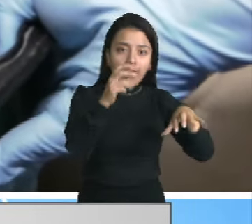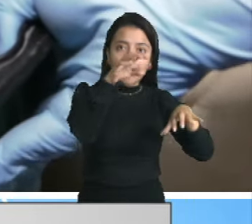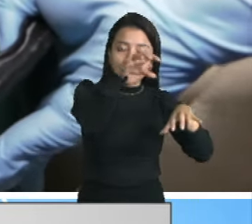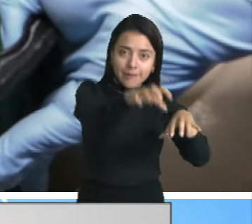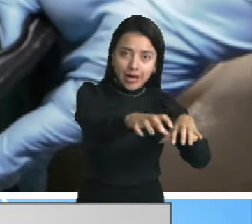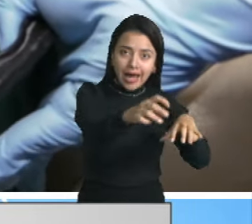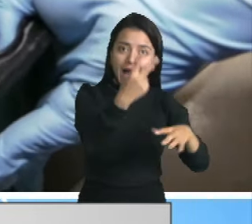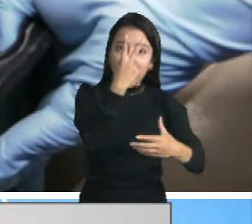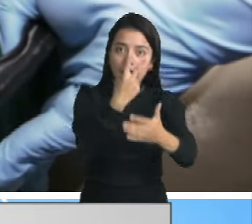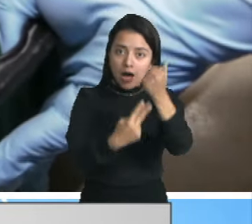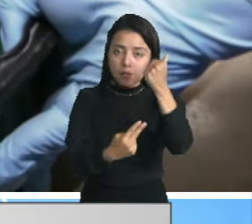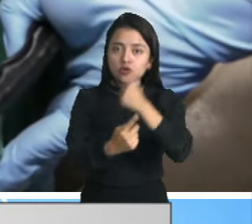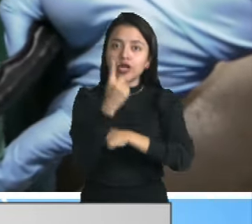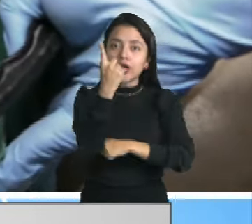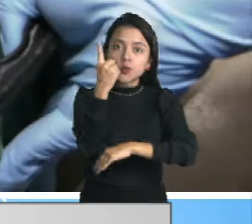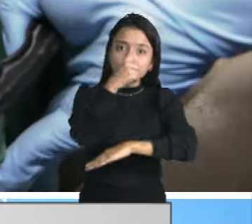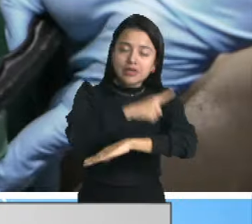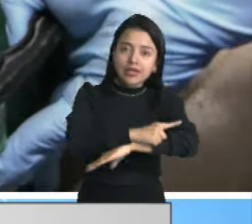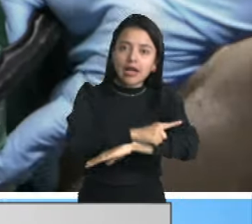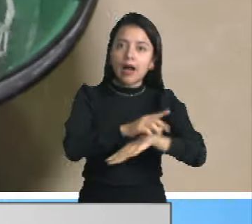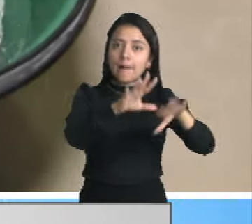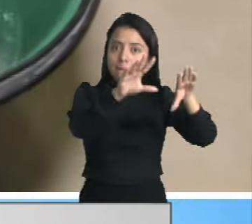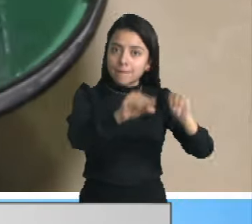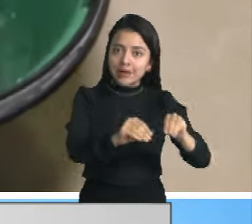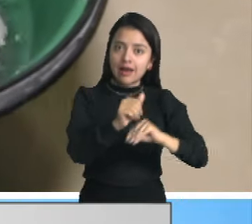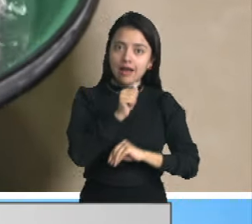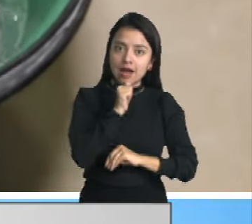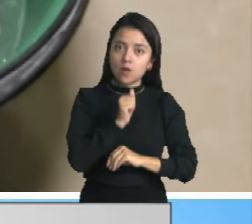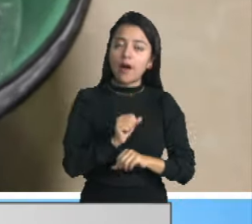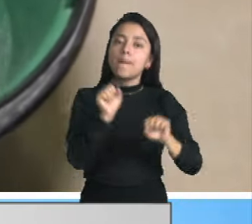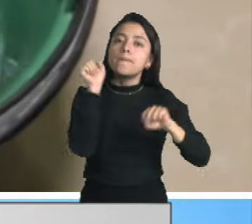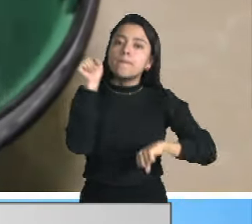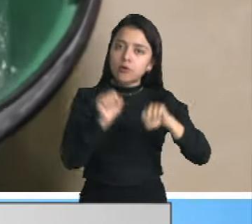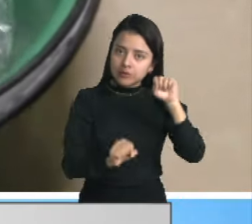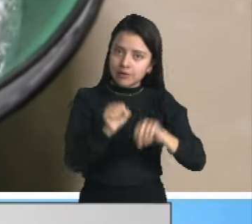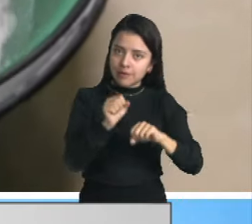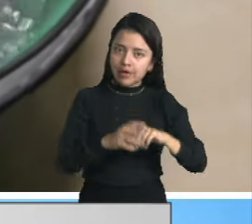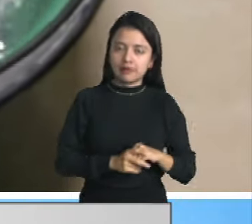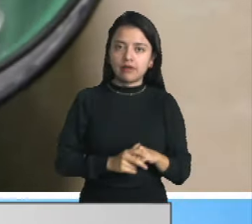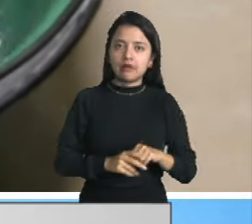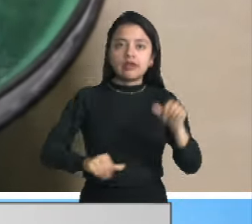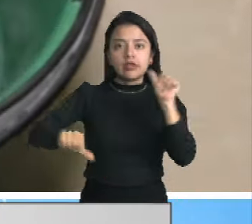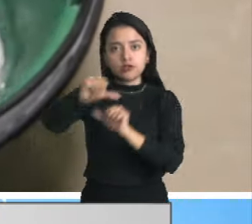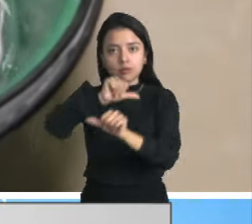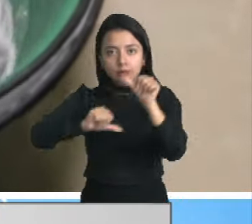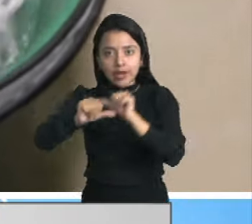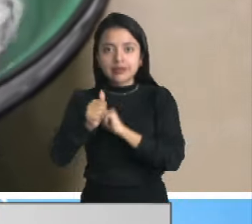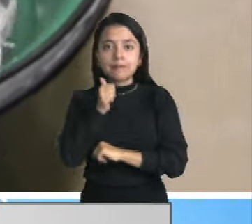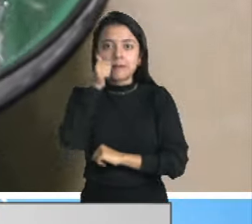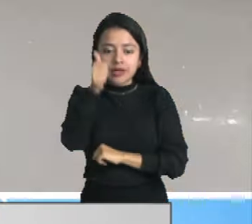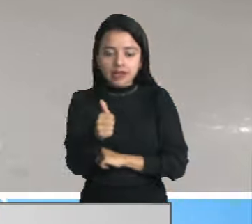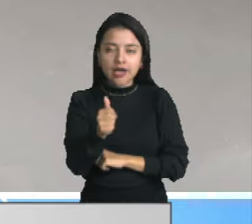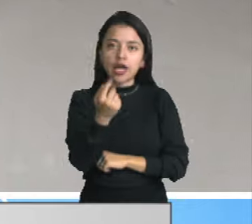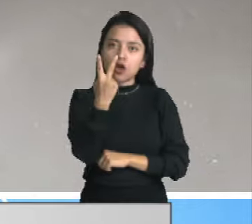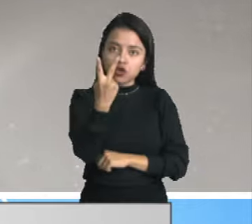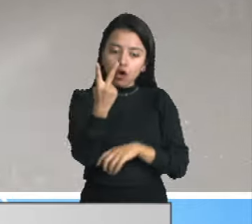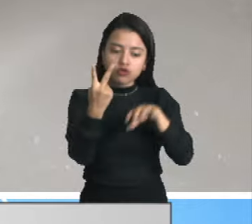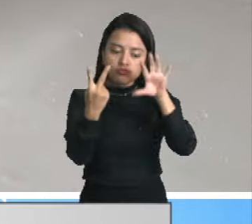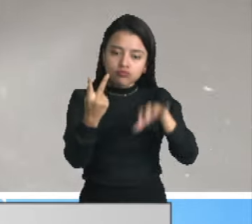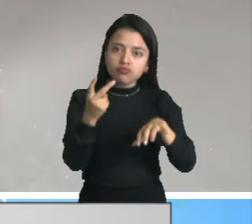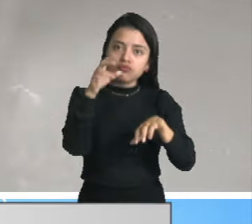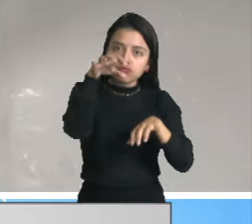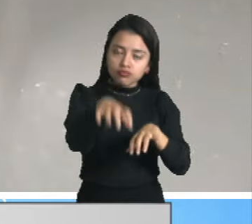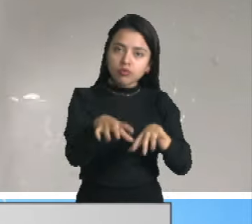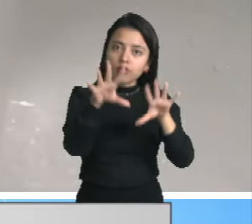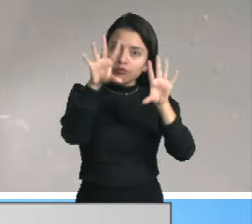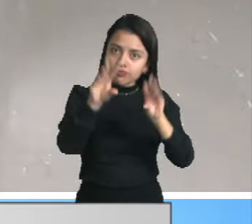ser el horizonte, porque acuérdense que la manera en la que están diseñados los turnos de restricción es de acuerdo a